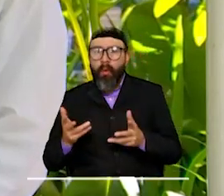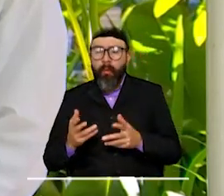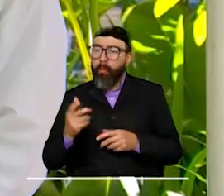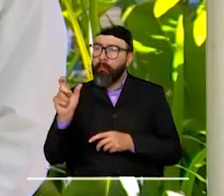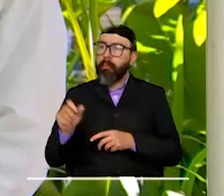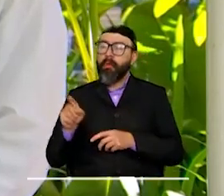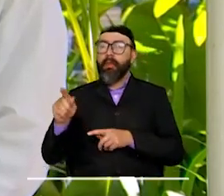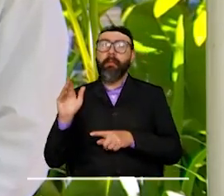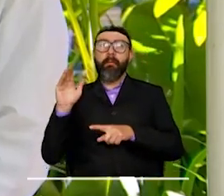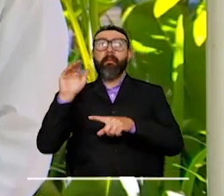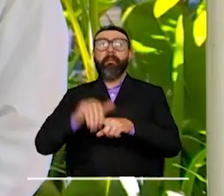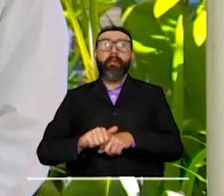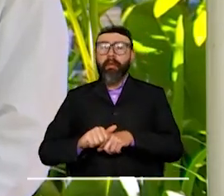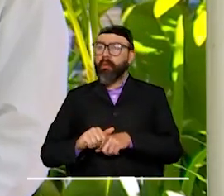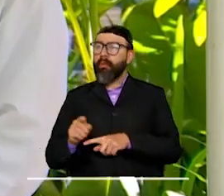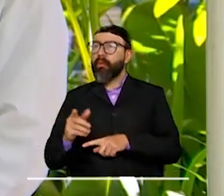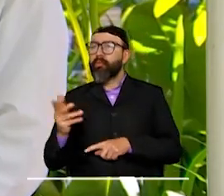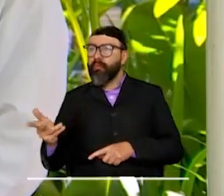sea